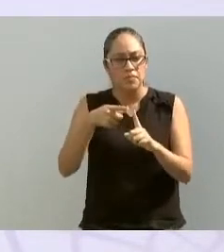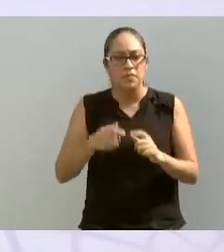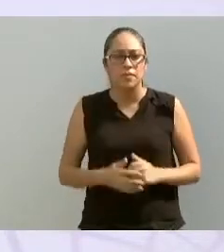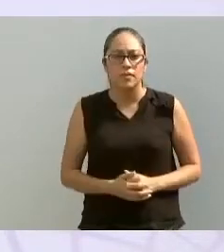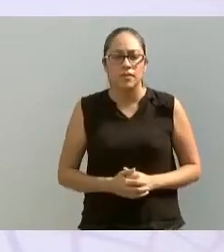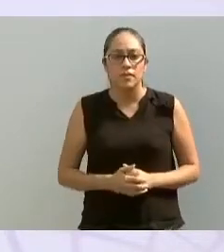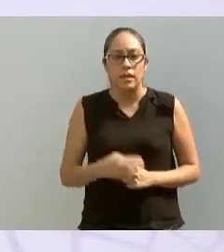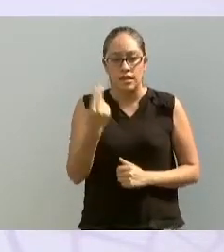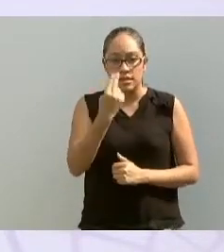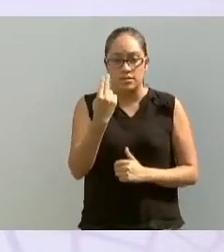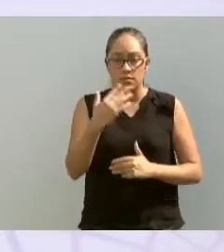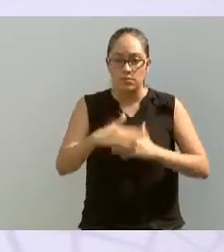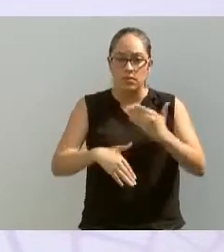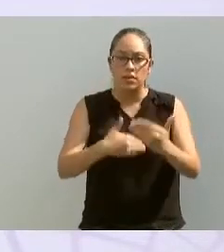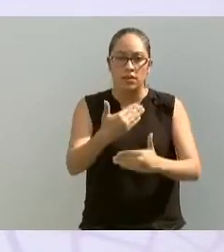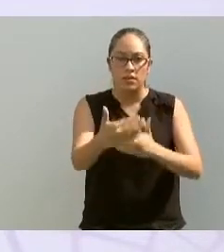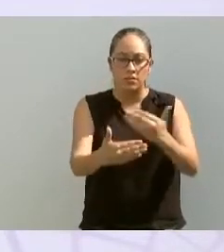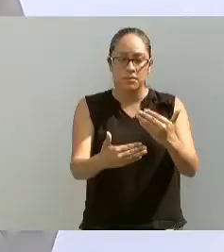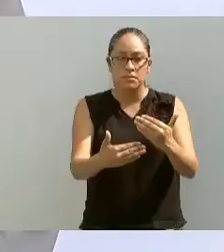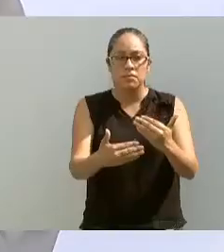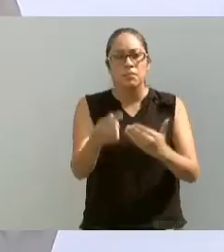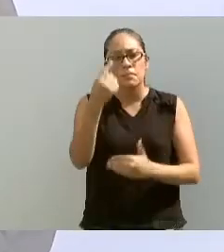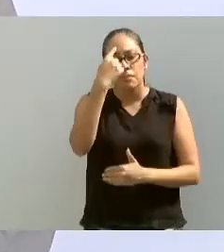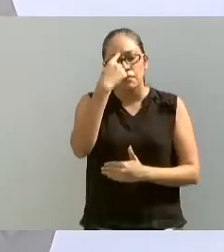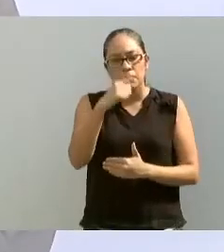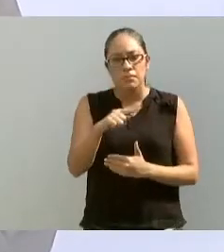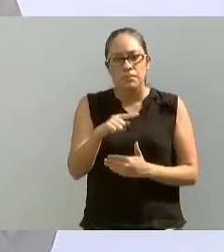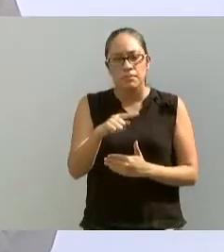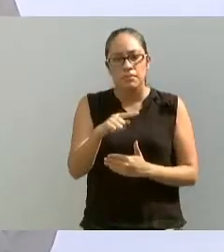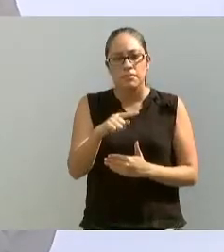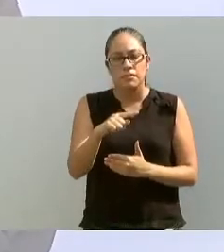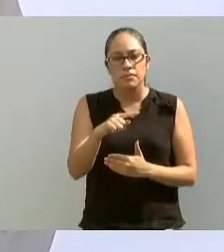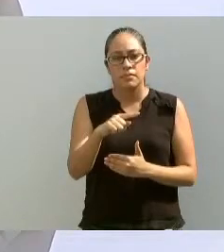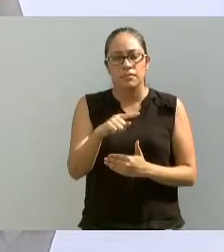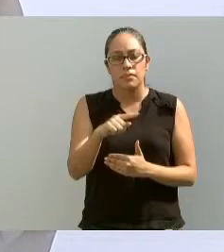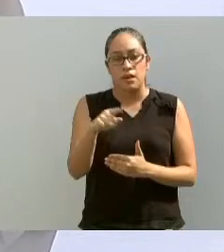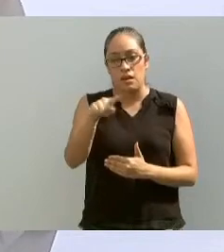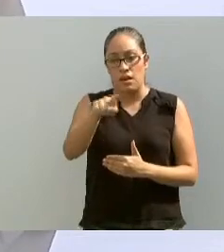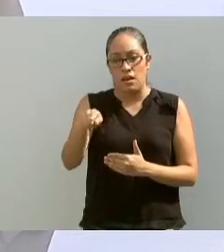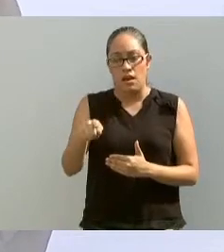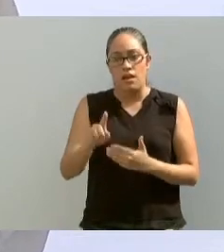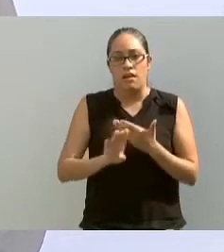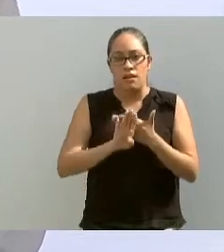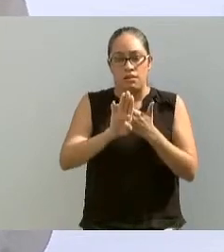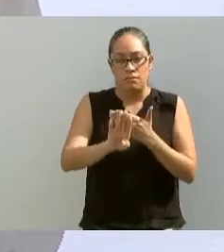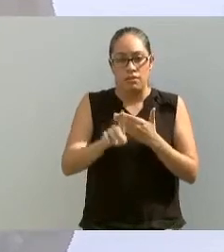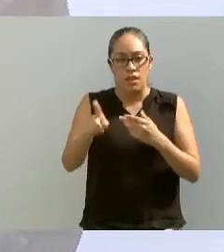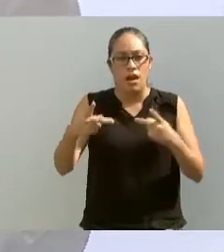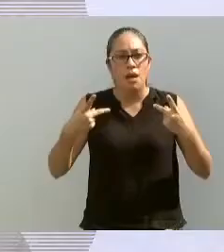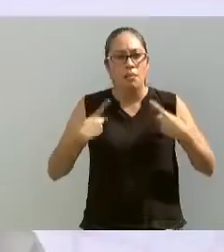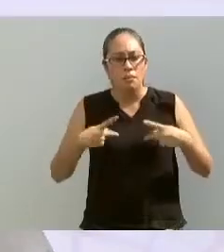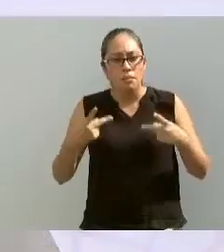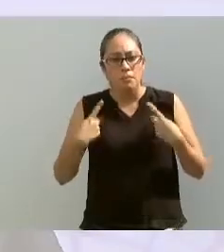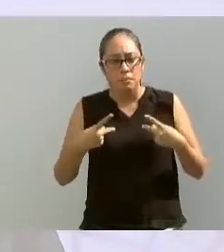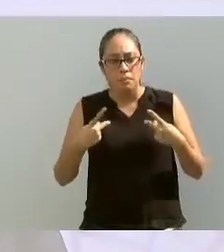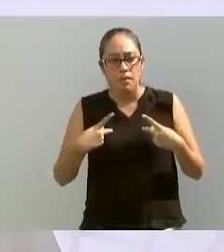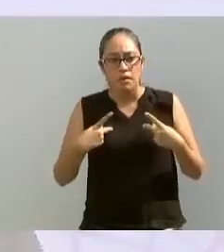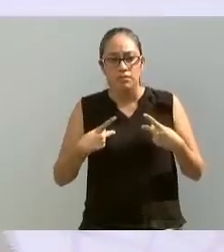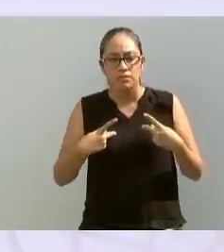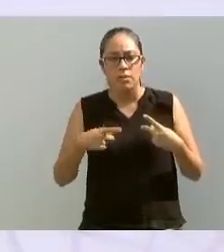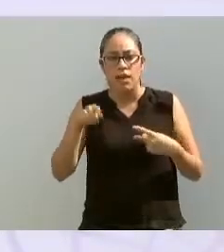el avanzar, para que nadie se vea orillado, obligado a tomar el